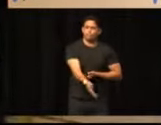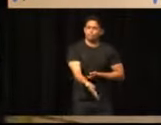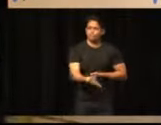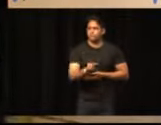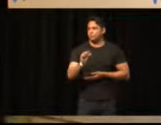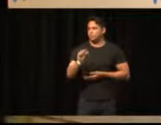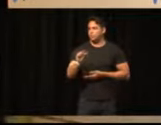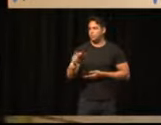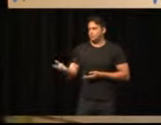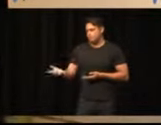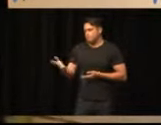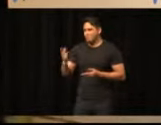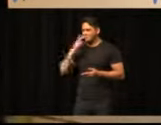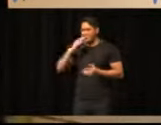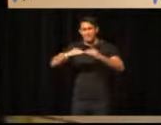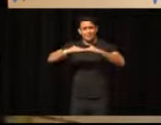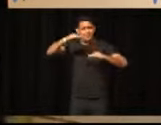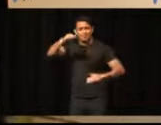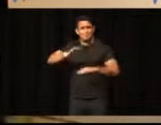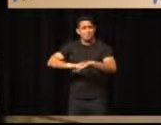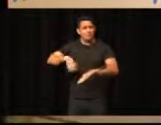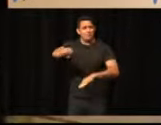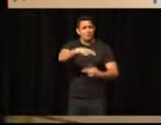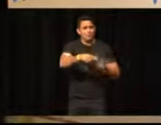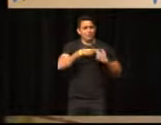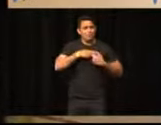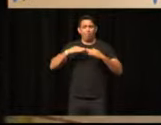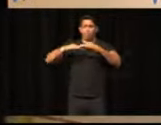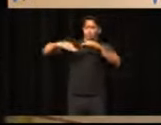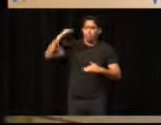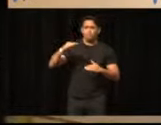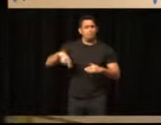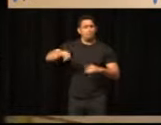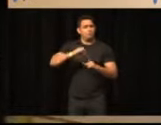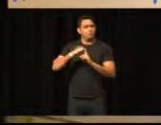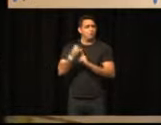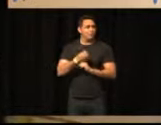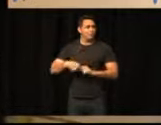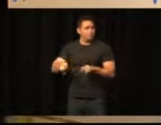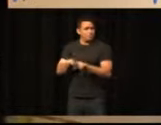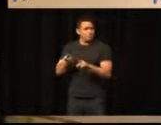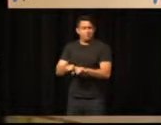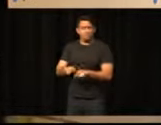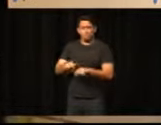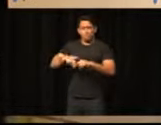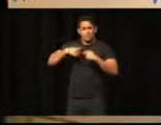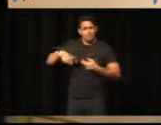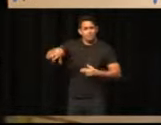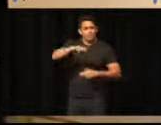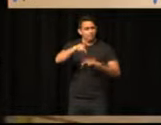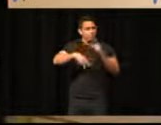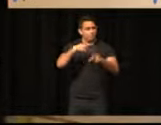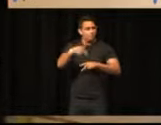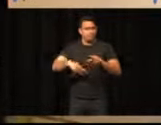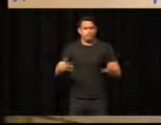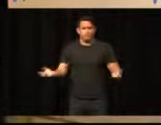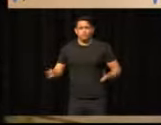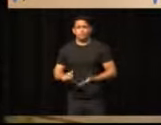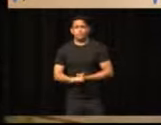más pobres, estamos entonces produciendo la inequidad social y con la inequidad en el campo de las organizaciones